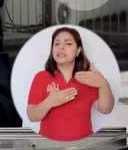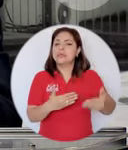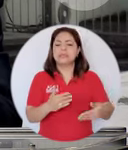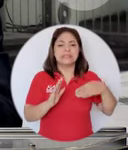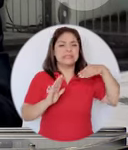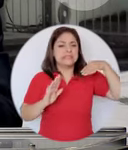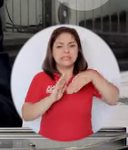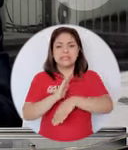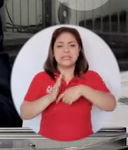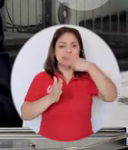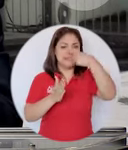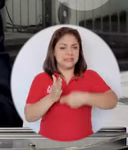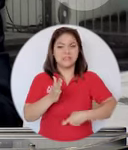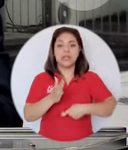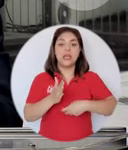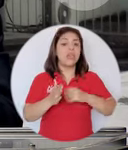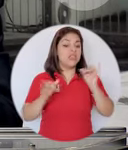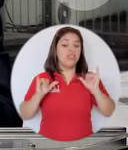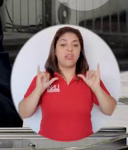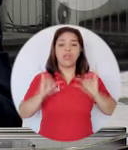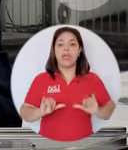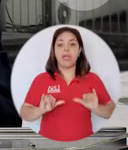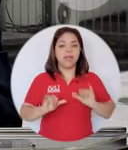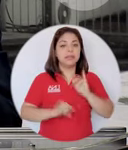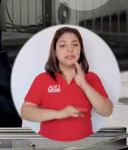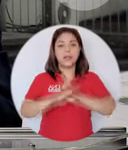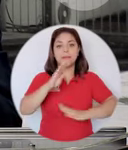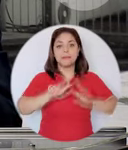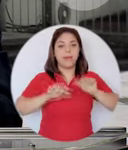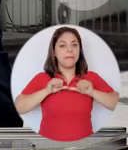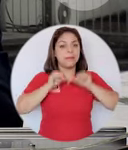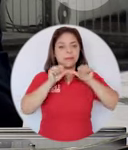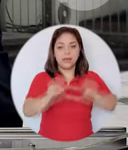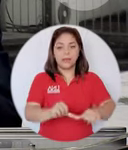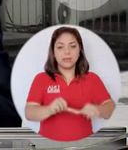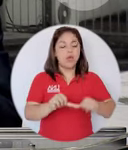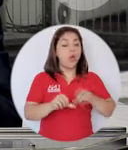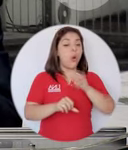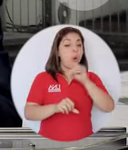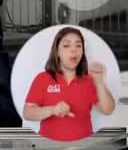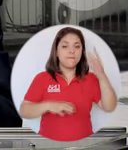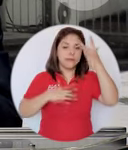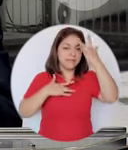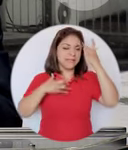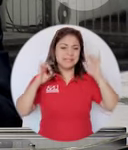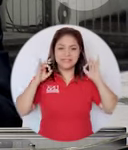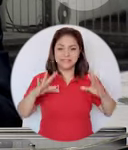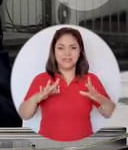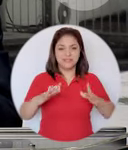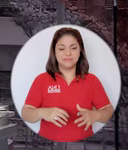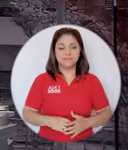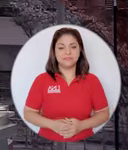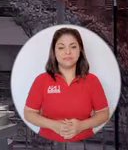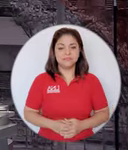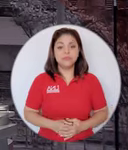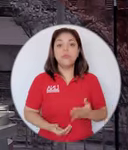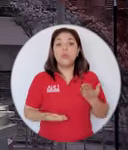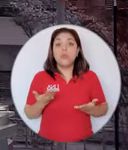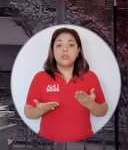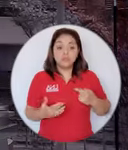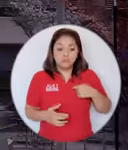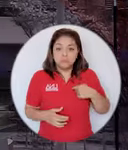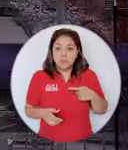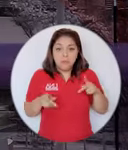una consecuencia fatal o inclusive una discapacidad permanente en este grupo de personas. E incluso siendo usted